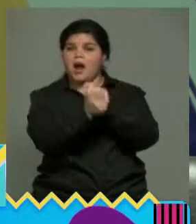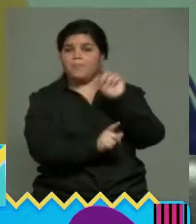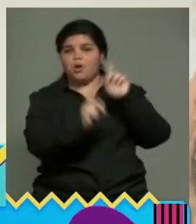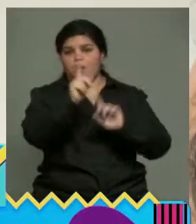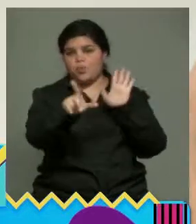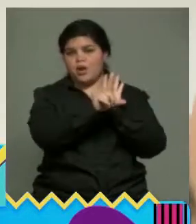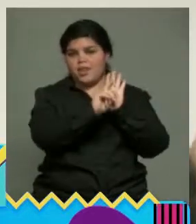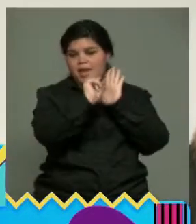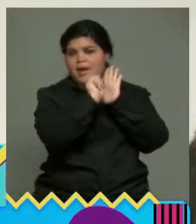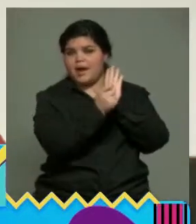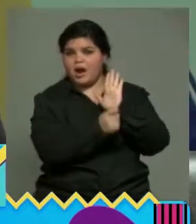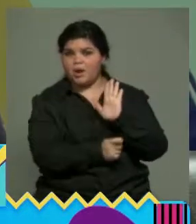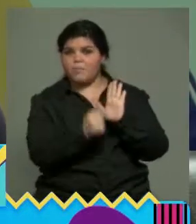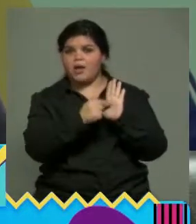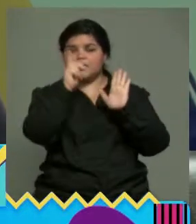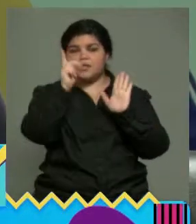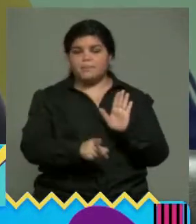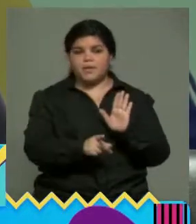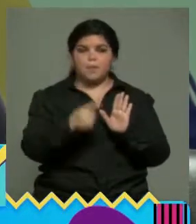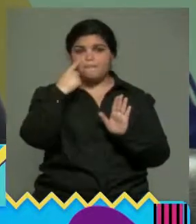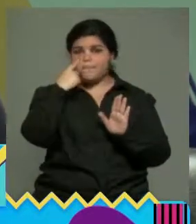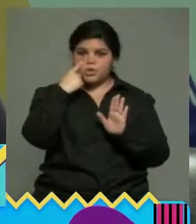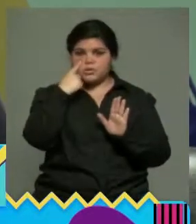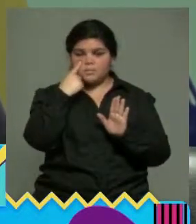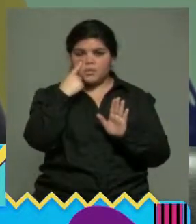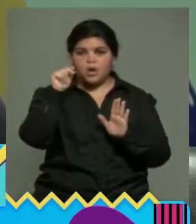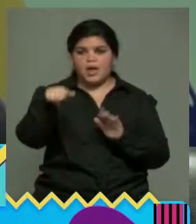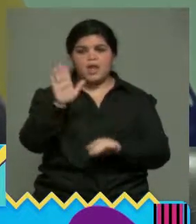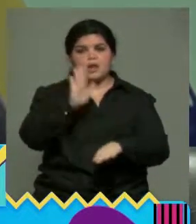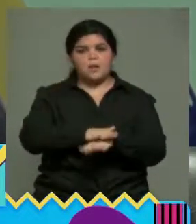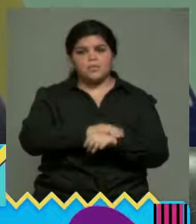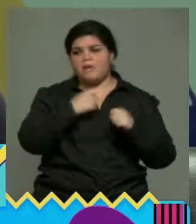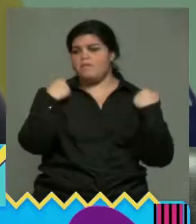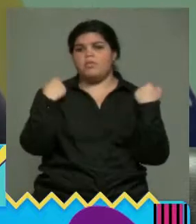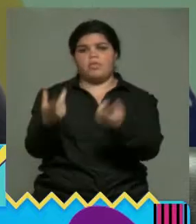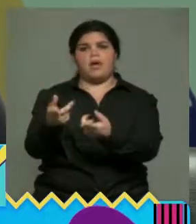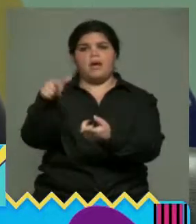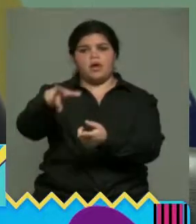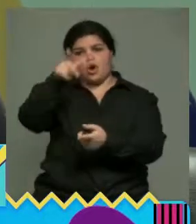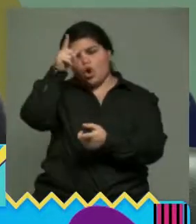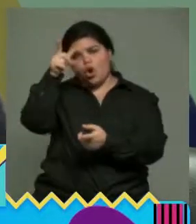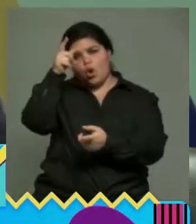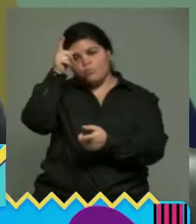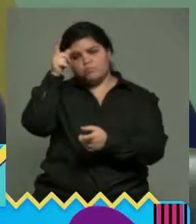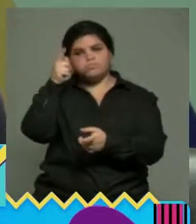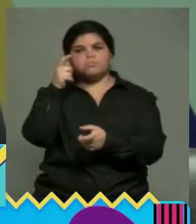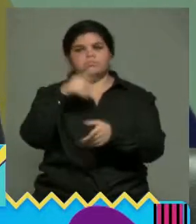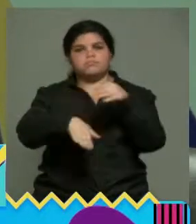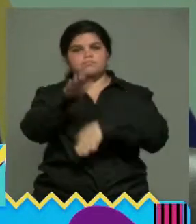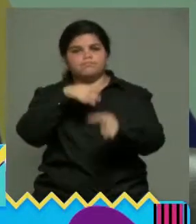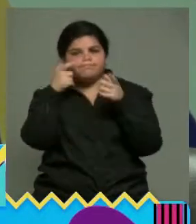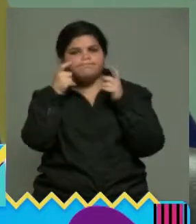modificaciones, además de transferirle a los municipios la responsabilidad plena del control de la seguridad vial, solo